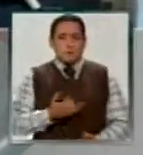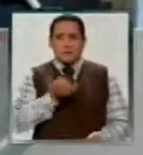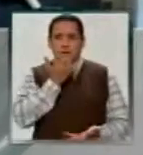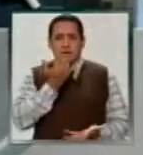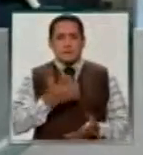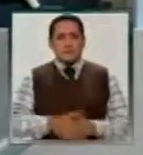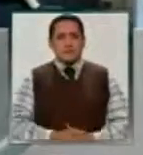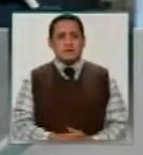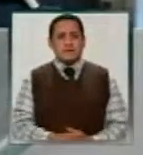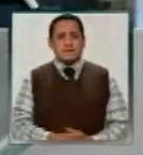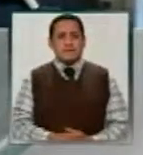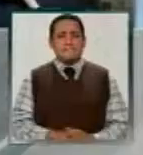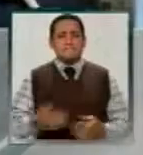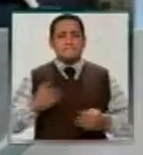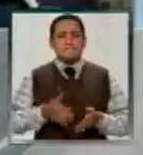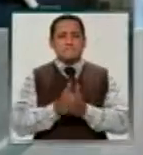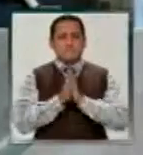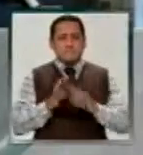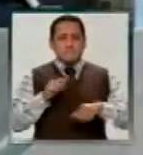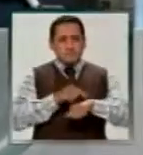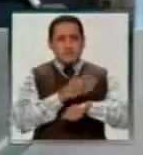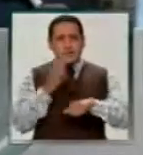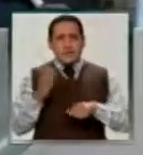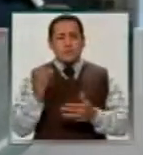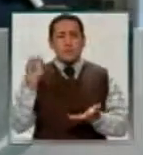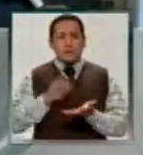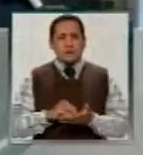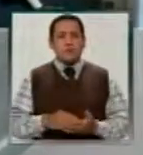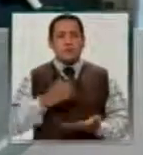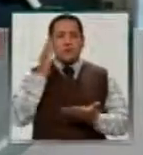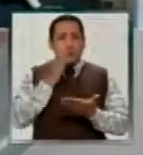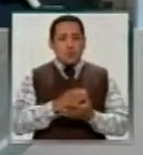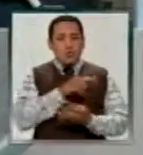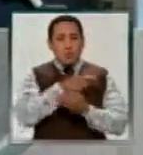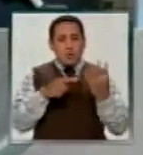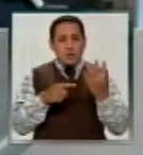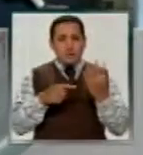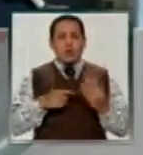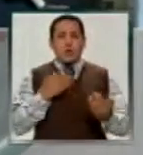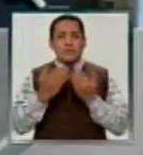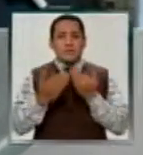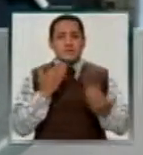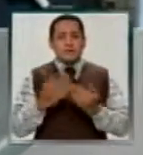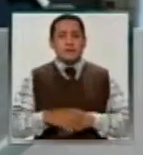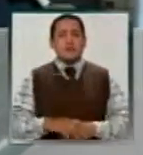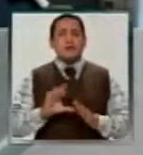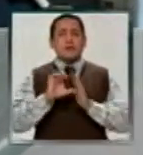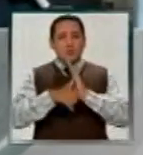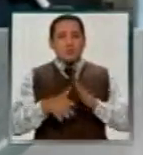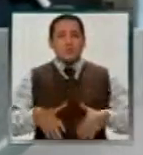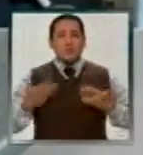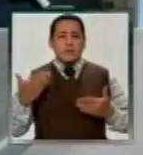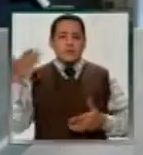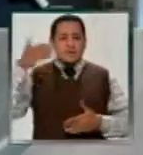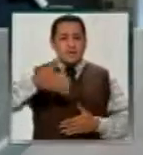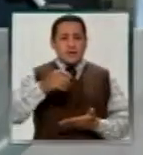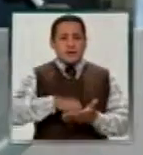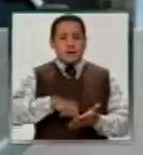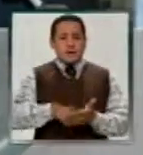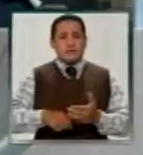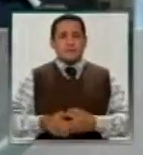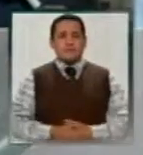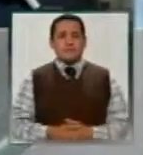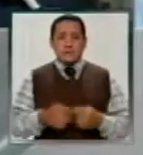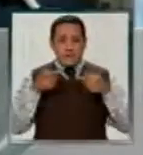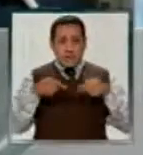han pedido un tiempo más para que ellos tengan un cuarto intermedio que puedan conversar y luego puedan venir a firmar En